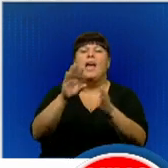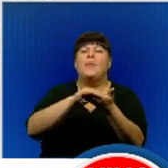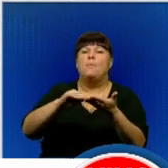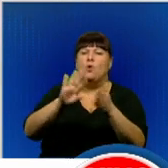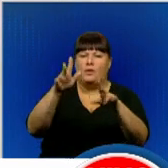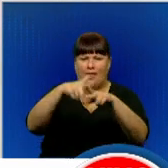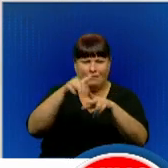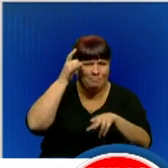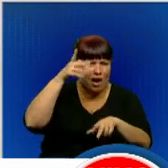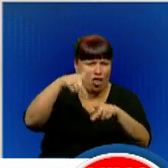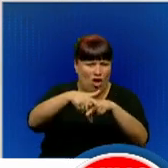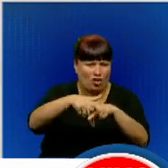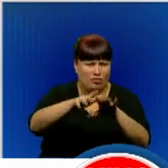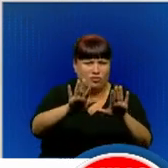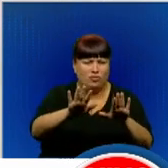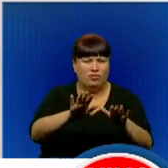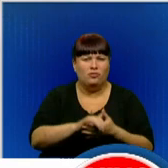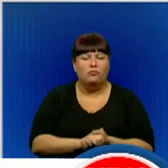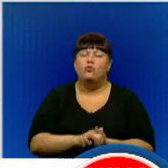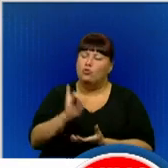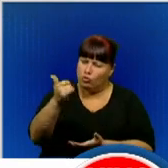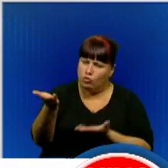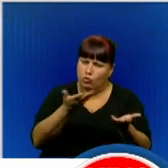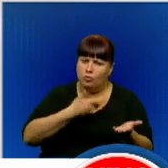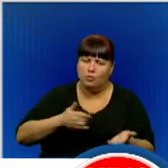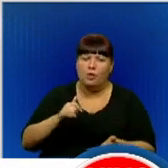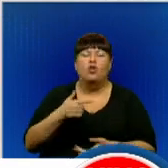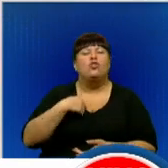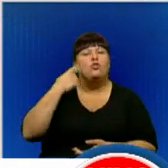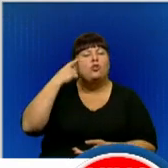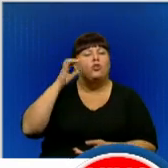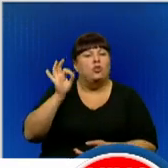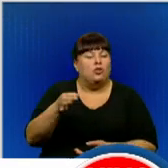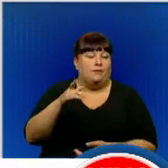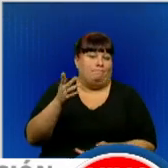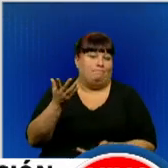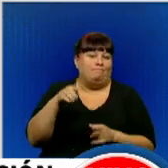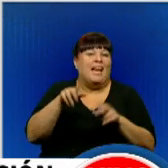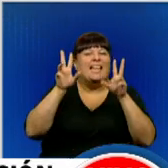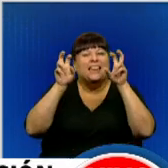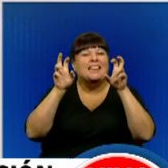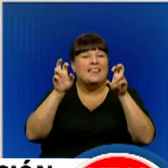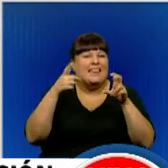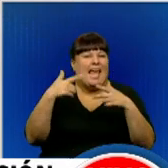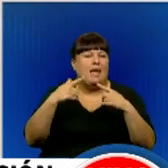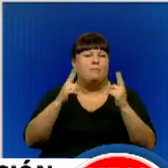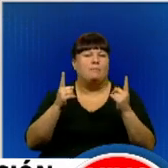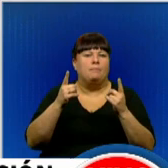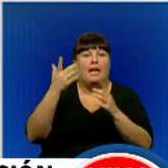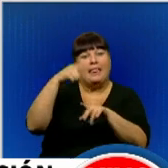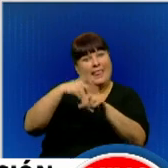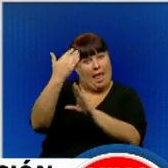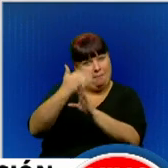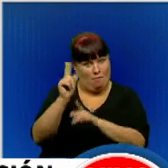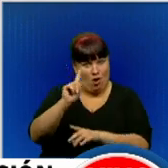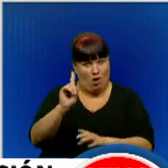heller me periodista una interrupción sí señor preside porque entiendo que le damos como es un tema que se va descuenten el tiempo